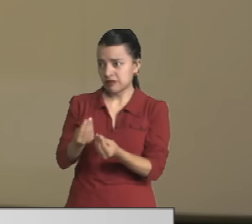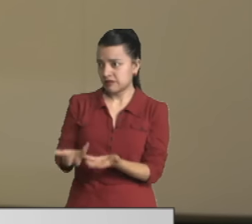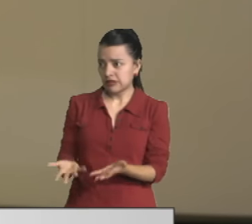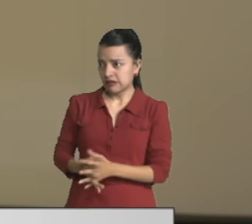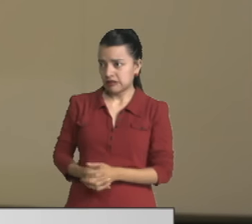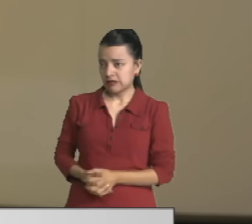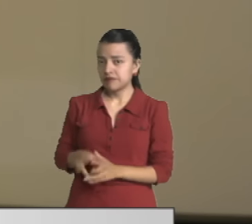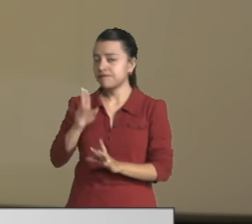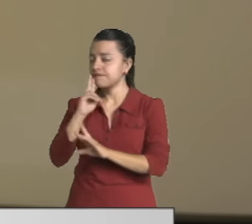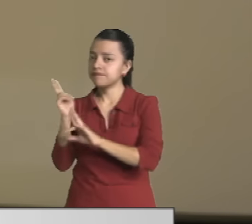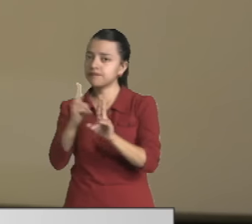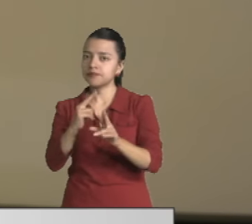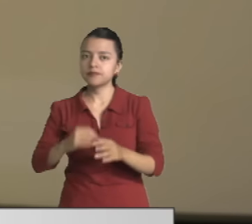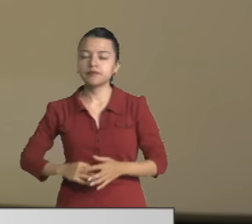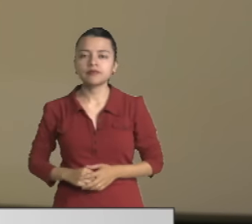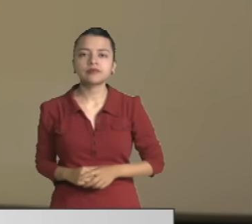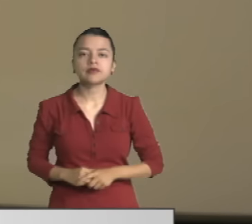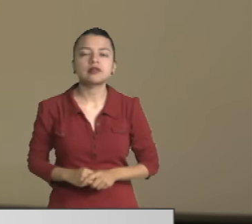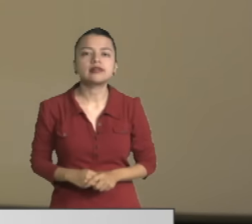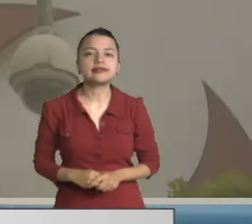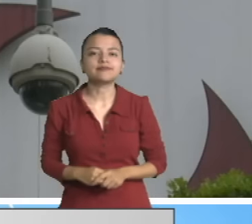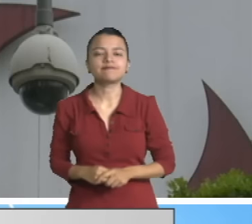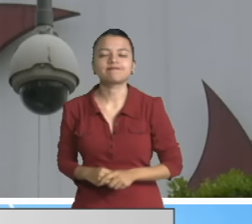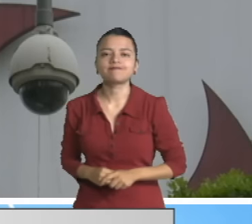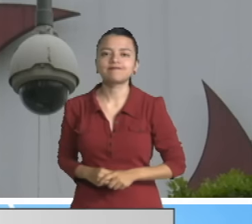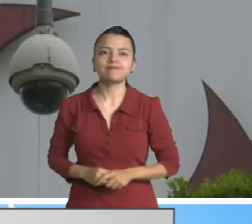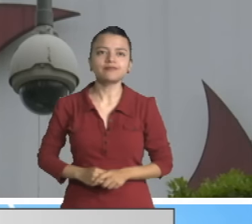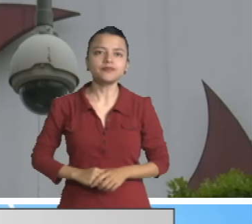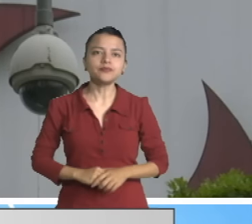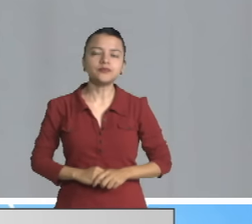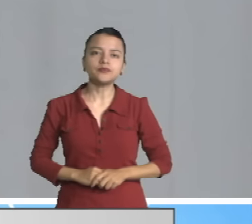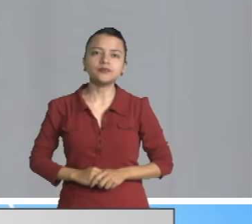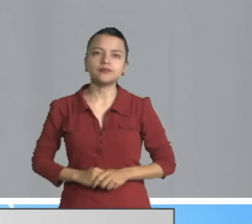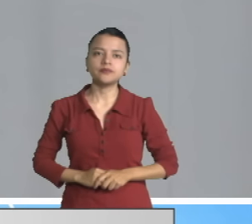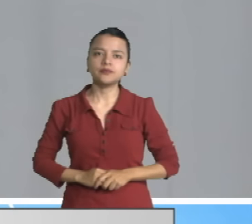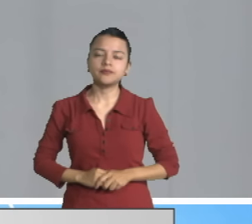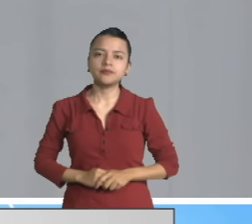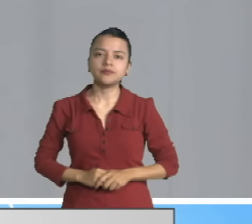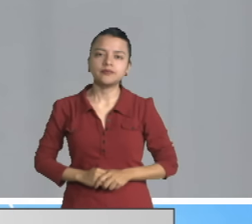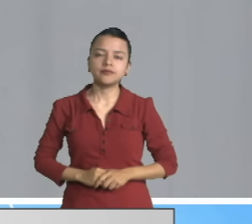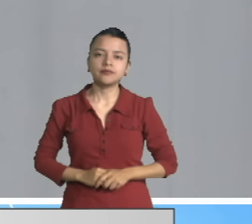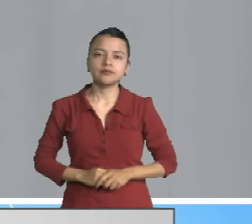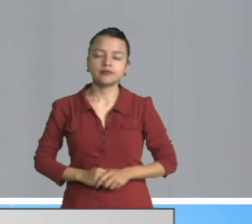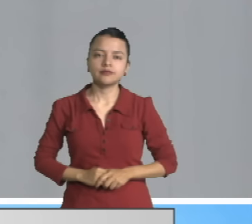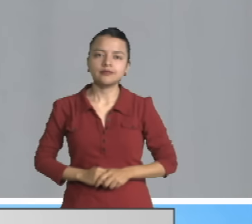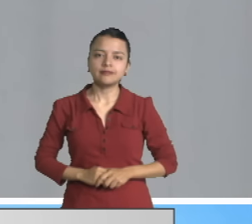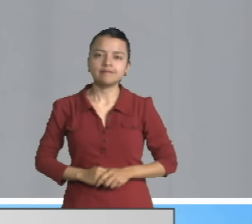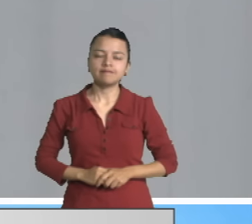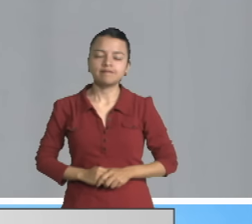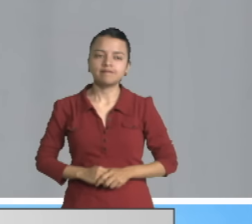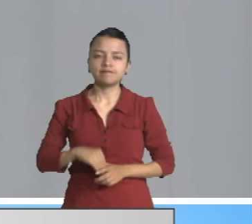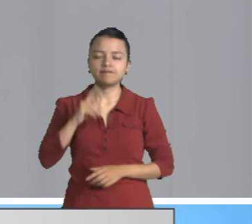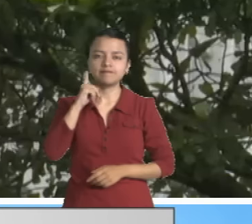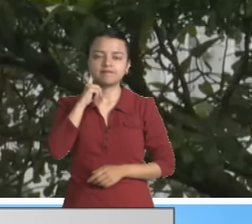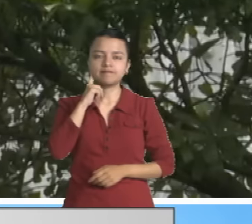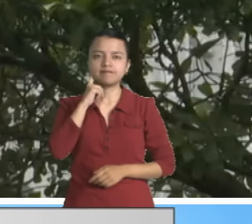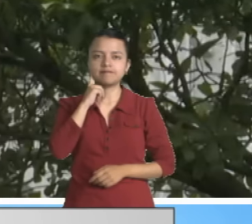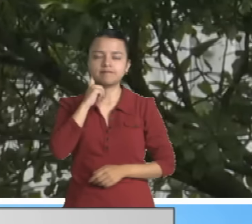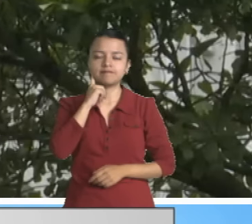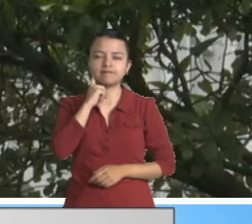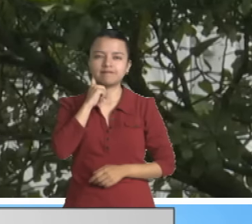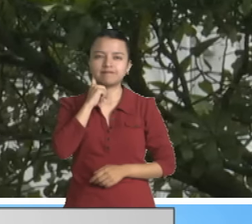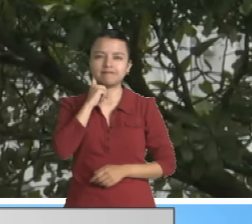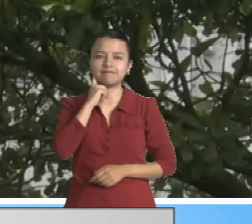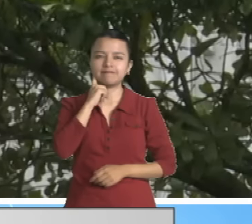el total de las cámaras tenemos un grado de funcionamiento superior al 70%, el otro 30%, ¿qué problemas tiene?